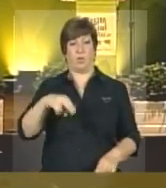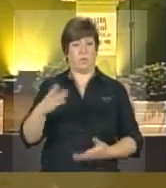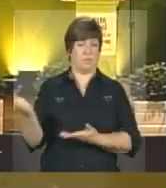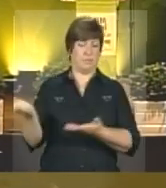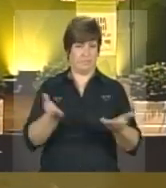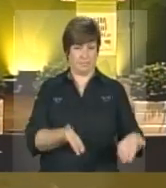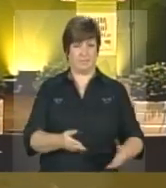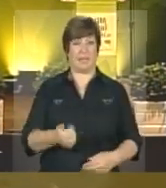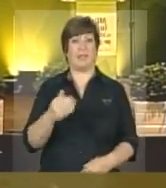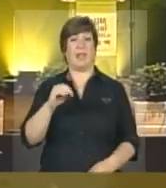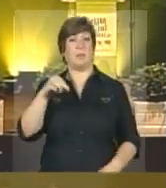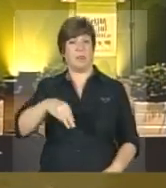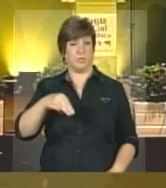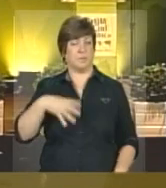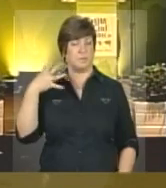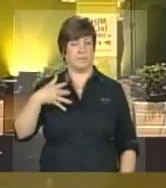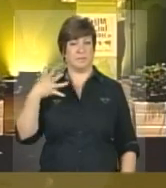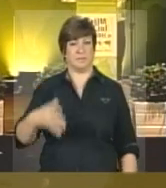Pablo, 10 minutos.